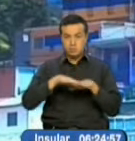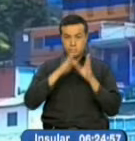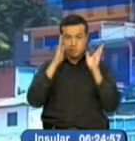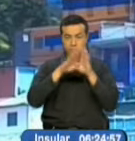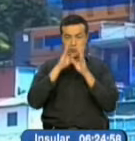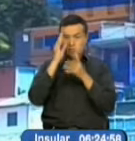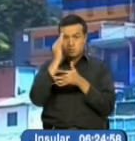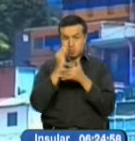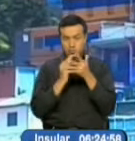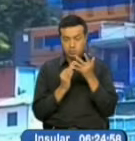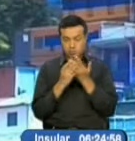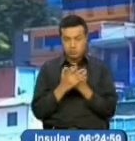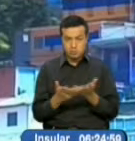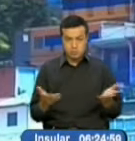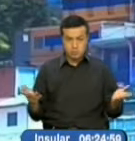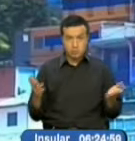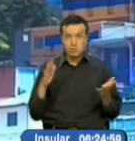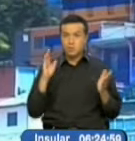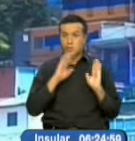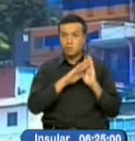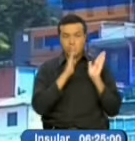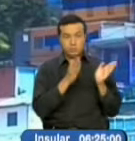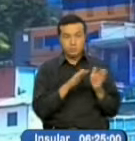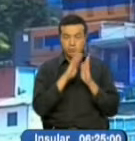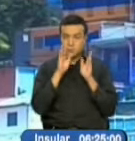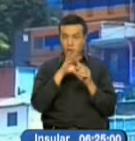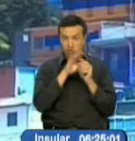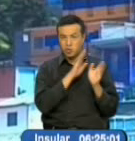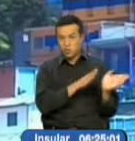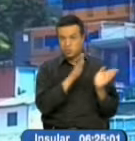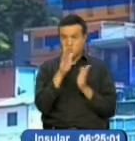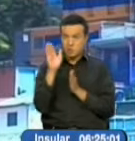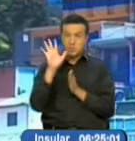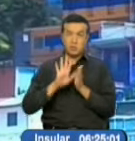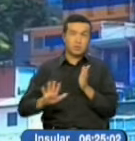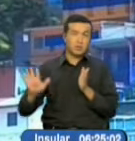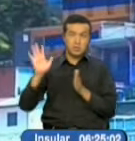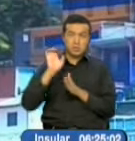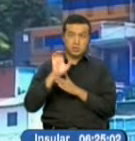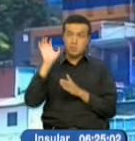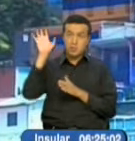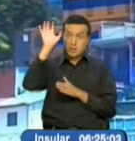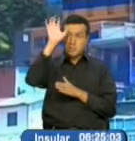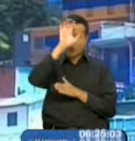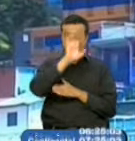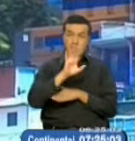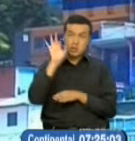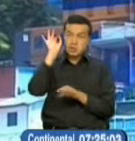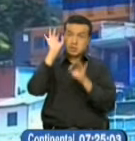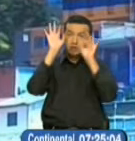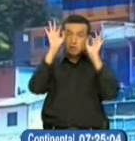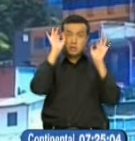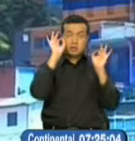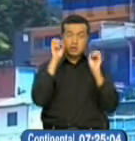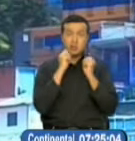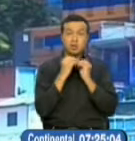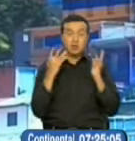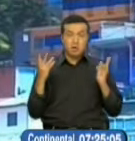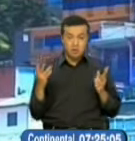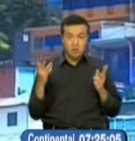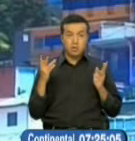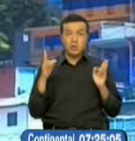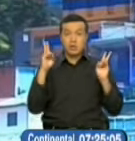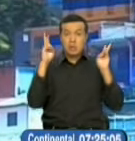abrir, estas urnas que se van a abrir de las juntas receptoras del voto de diferentes partes del país, necesariamente son cuestiones de